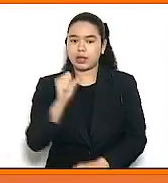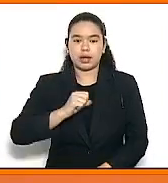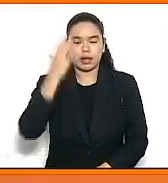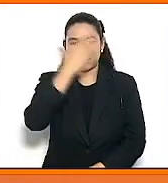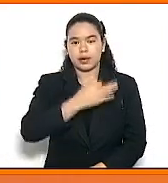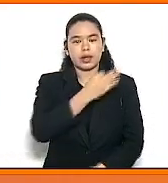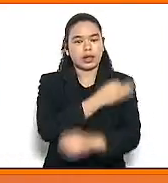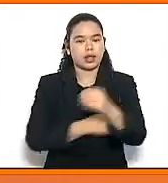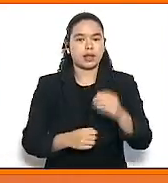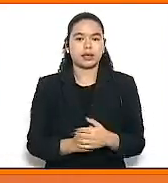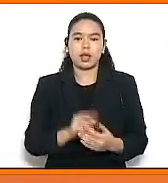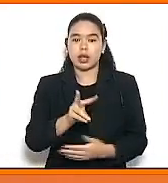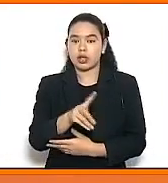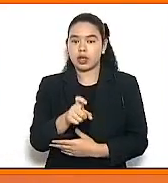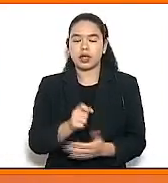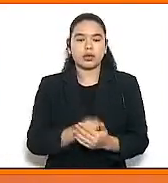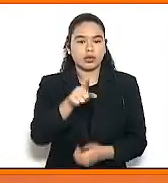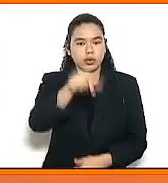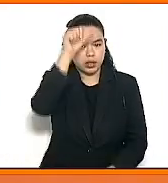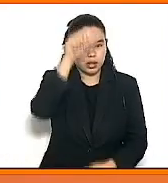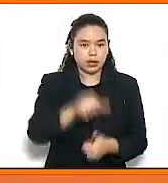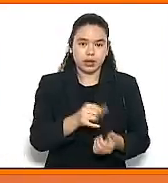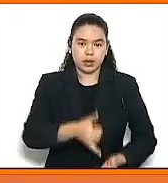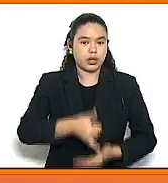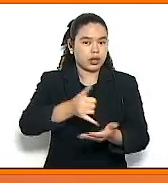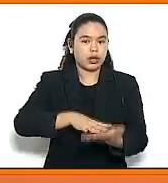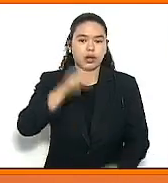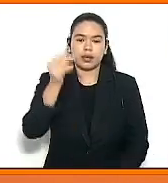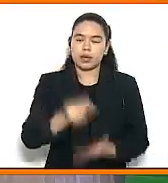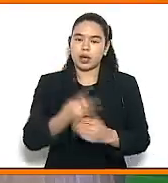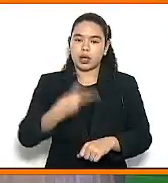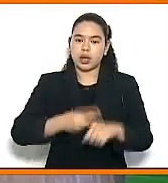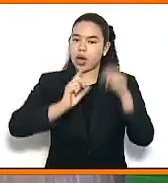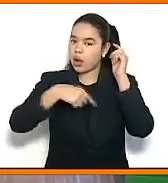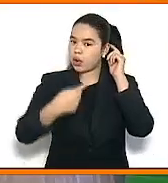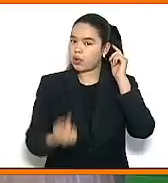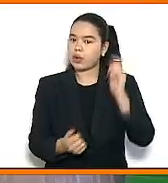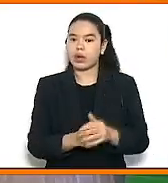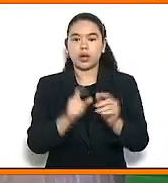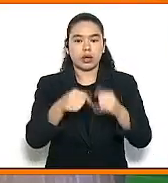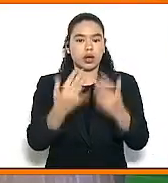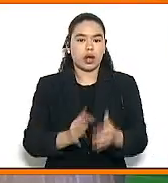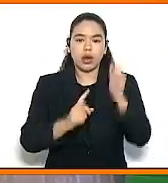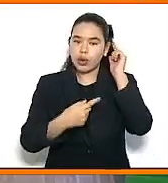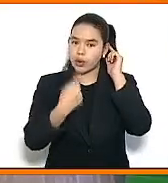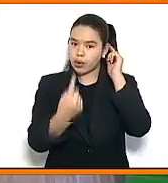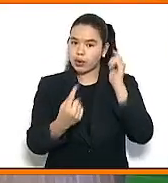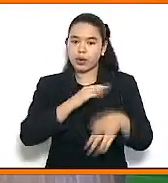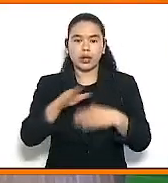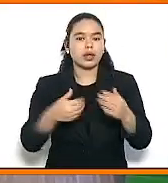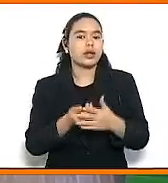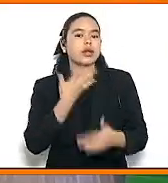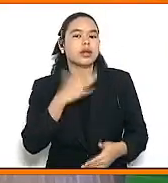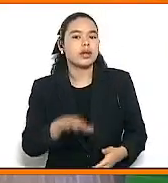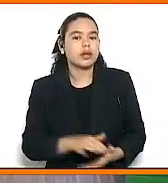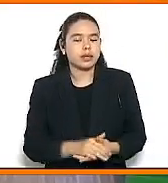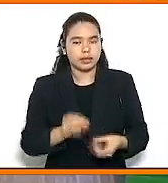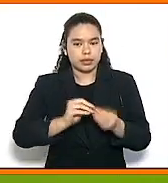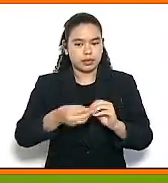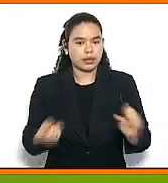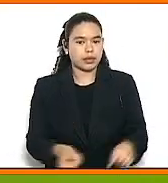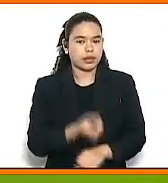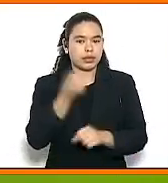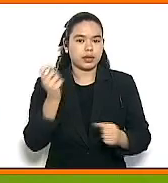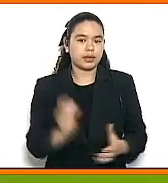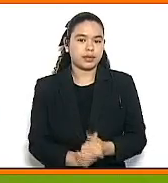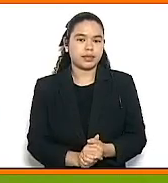tarde es 2X. Recuerda, tu premio se multiplica por 2 en diaria, pero si sos jugador para más 1, te deseo muchísima suerte. El número favorecido